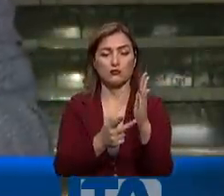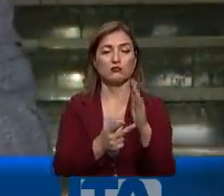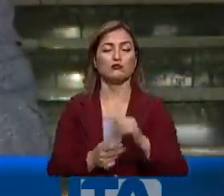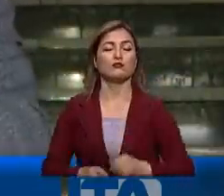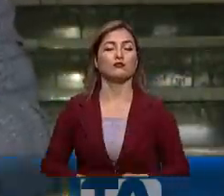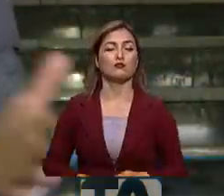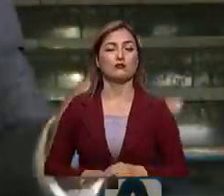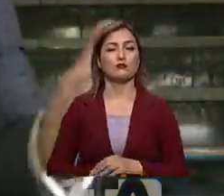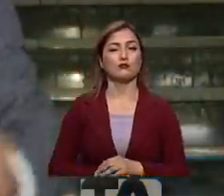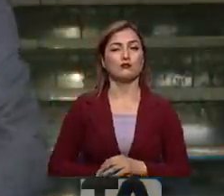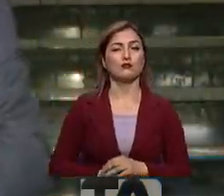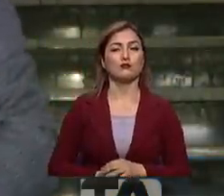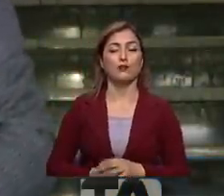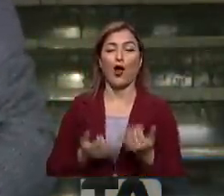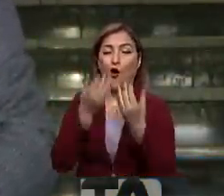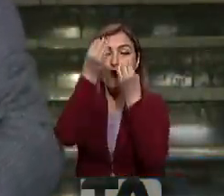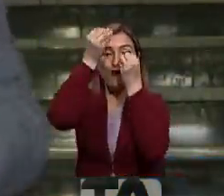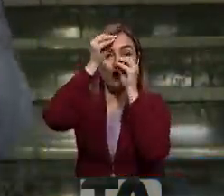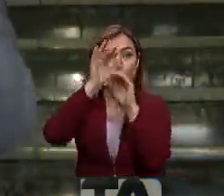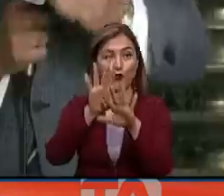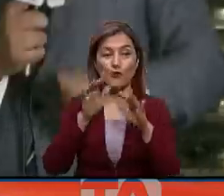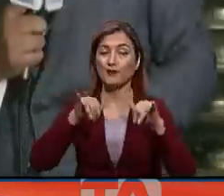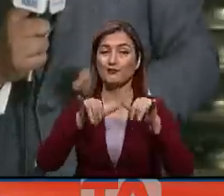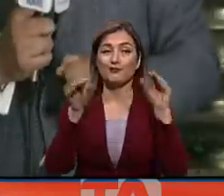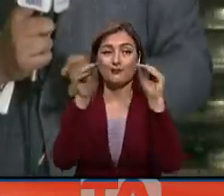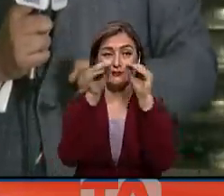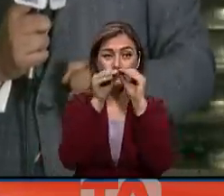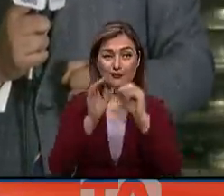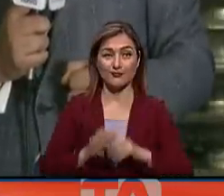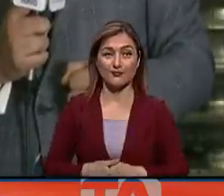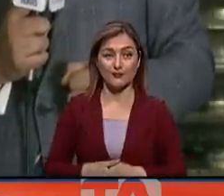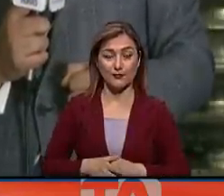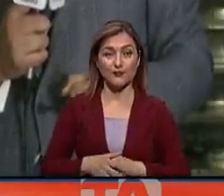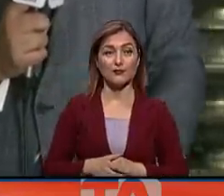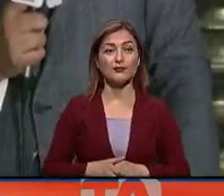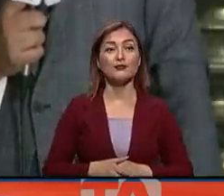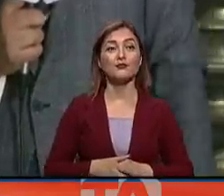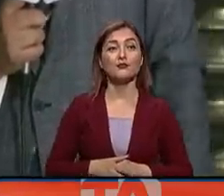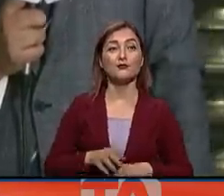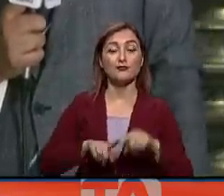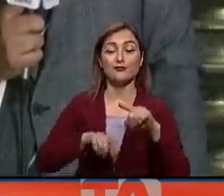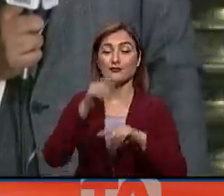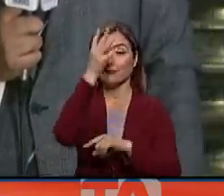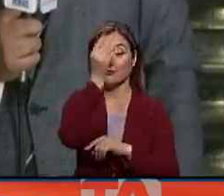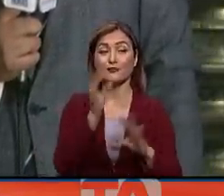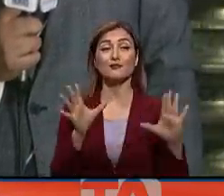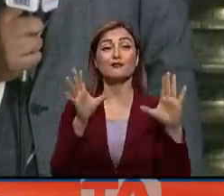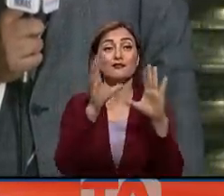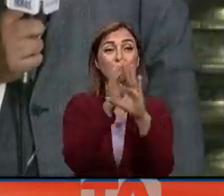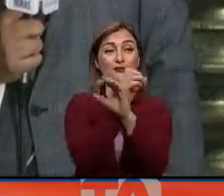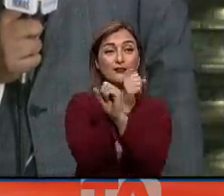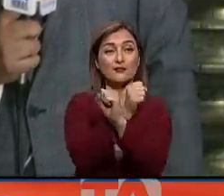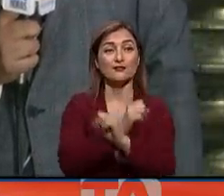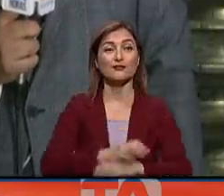la mesa. Es nuestro informe a esta hora. Sigan ustedes, compañeros, en los estudios. Amigos, muy buenas noches.